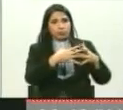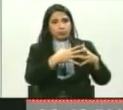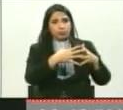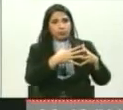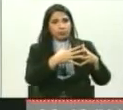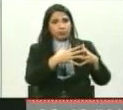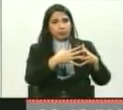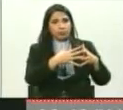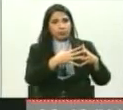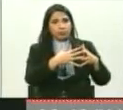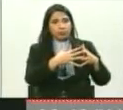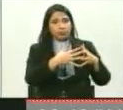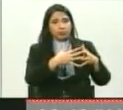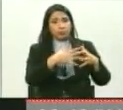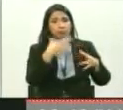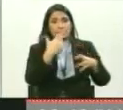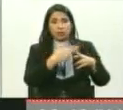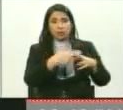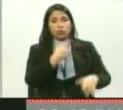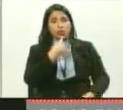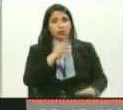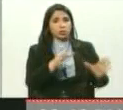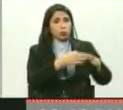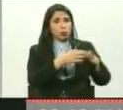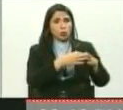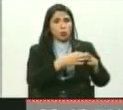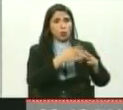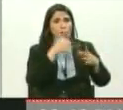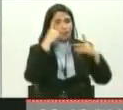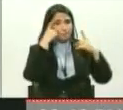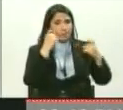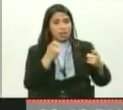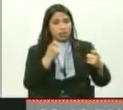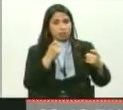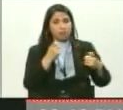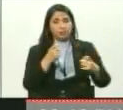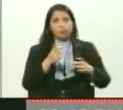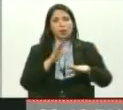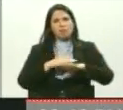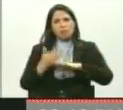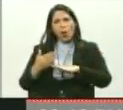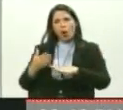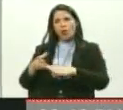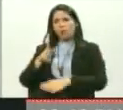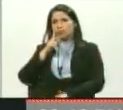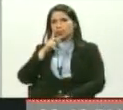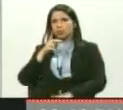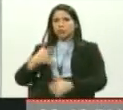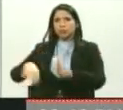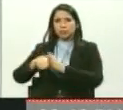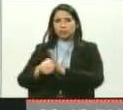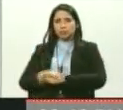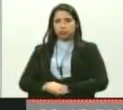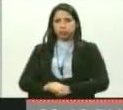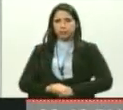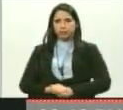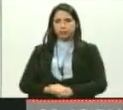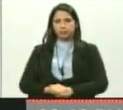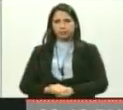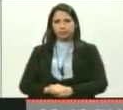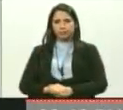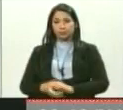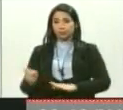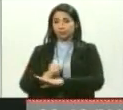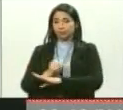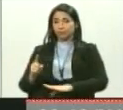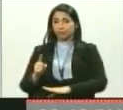dijo peligroso. Un grupo de expertos de una universidad en Estados Unidos. Porque la escalada es muy rápida. Ahí se